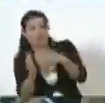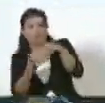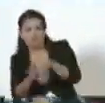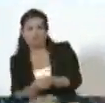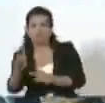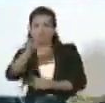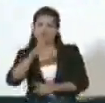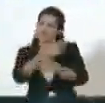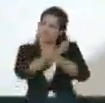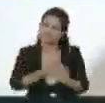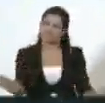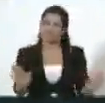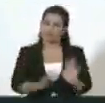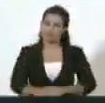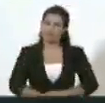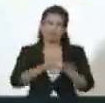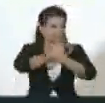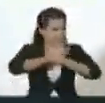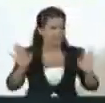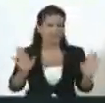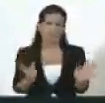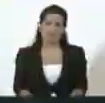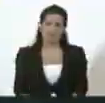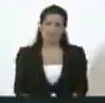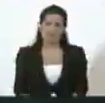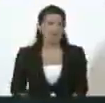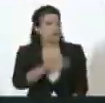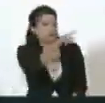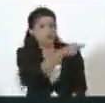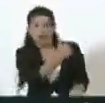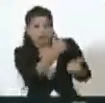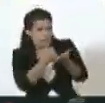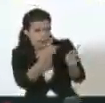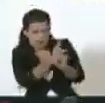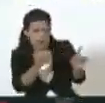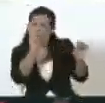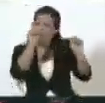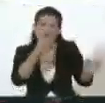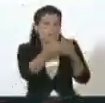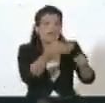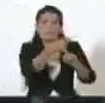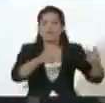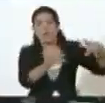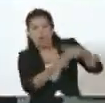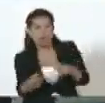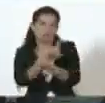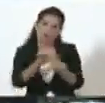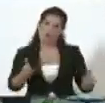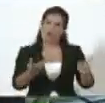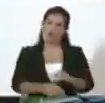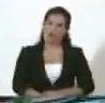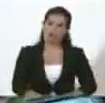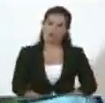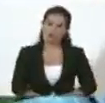basta ya. Si no me vas a hacer bien, no le hagas mal a Venezuela.